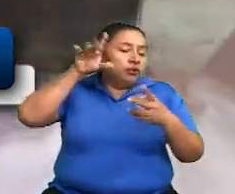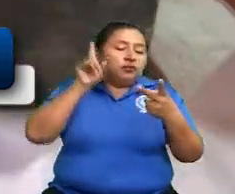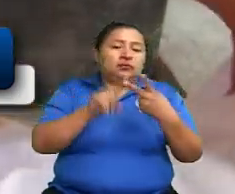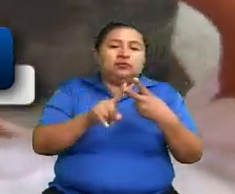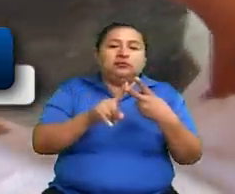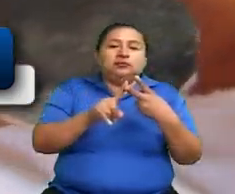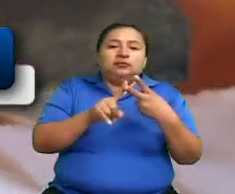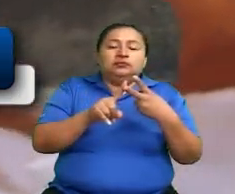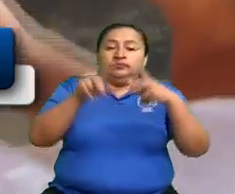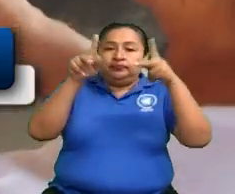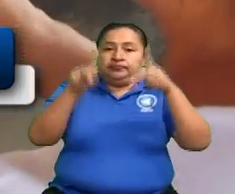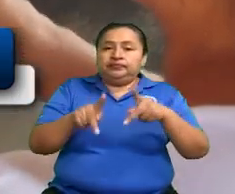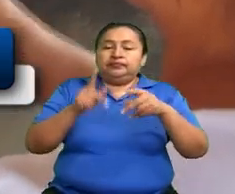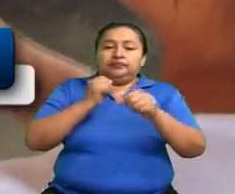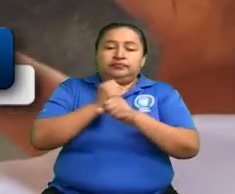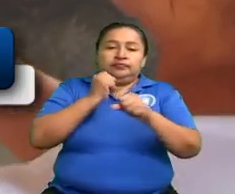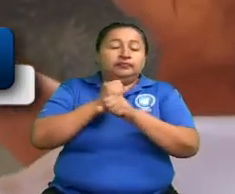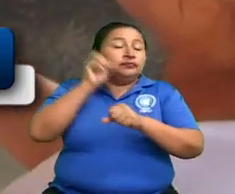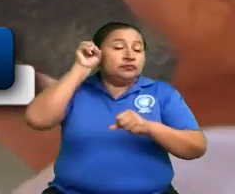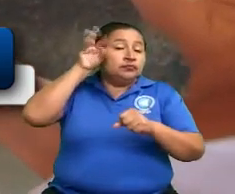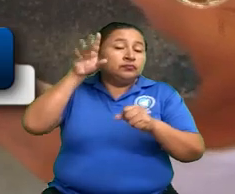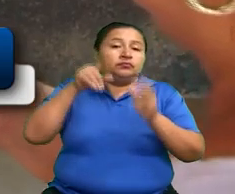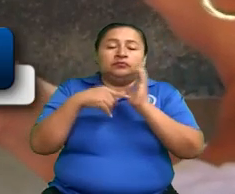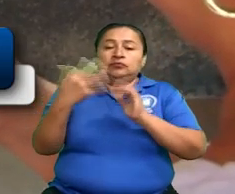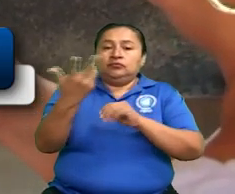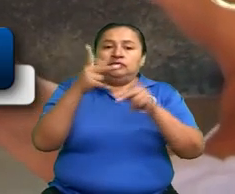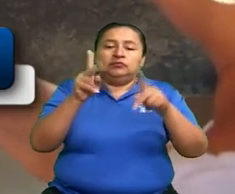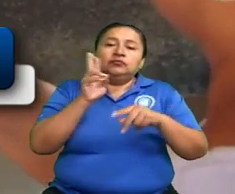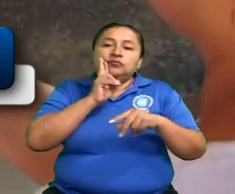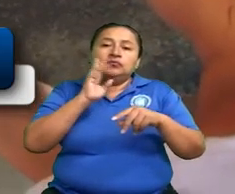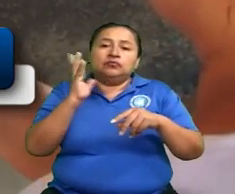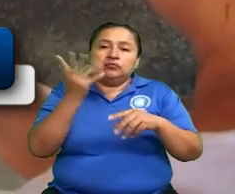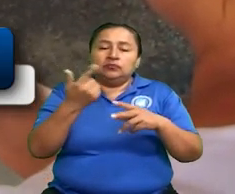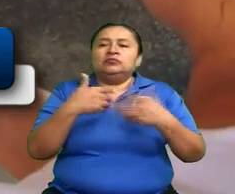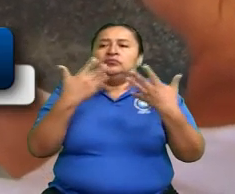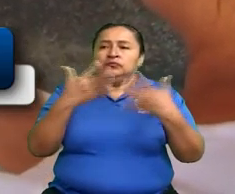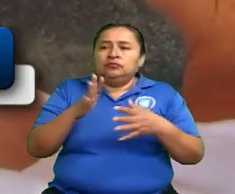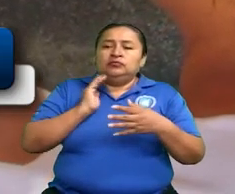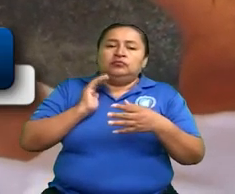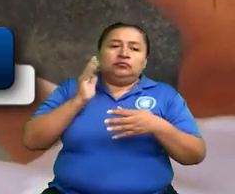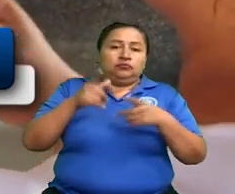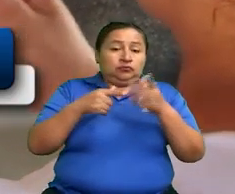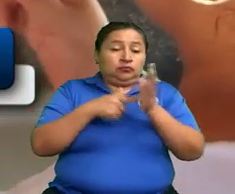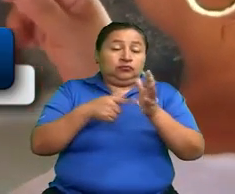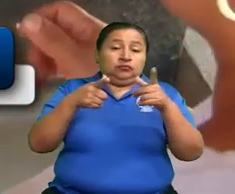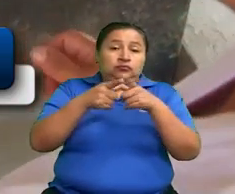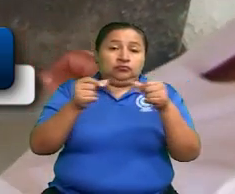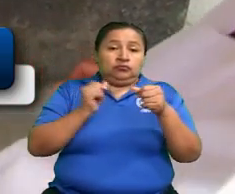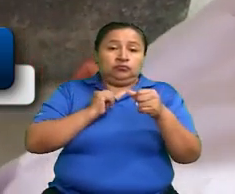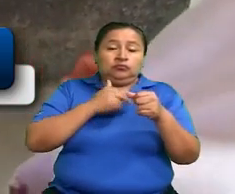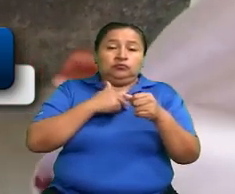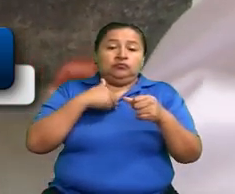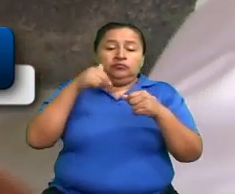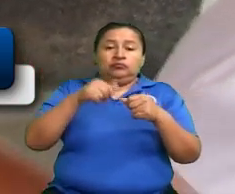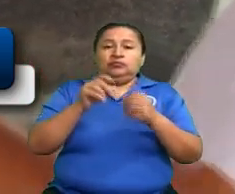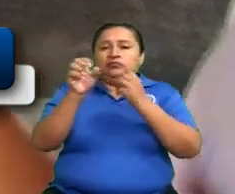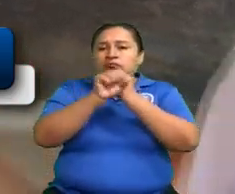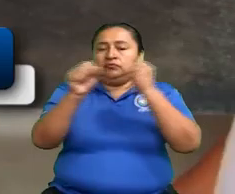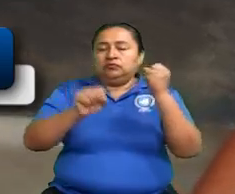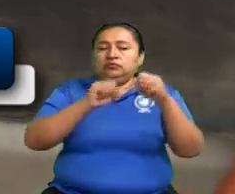que son las personas que trabajan con turismo, como son los restaurantes. Nosotros hemos hecho, como Managua, hemos hecho